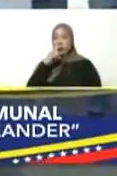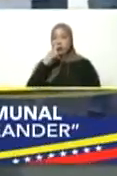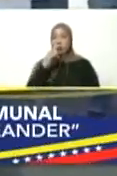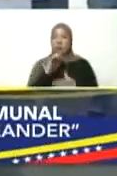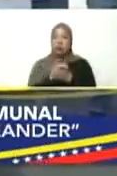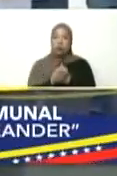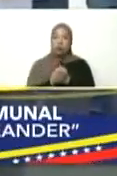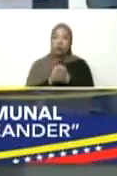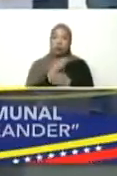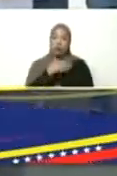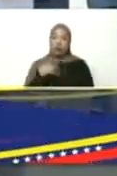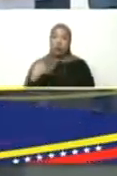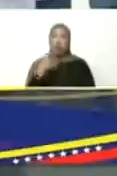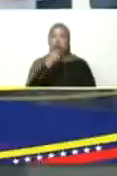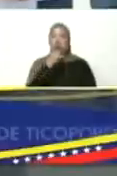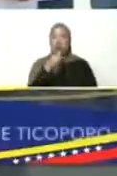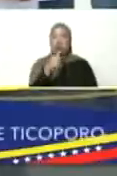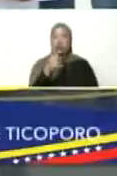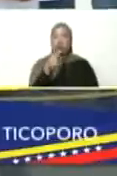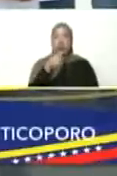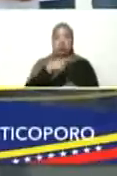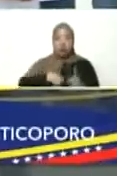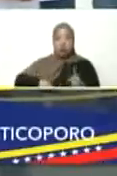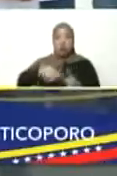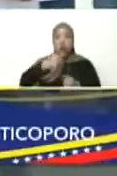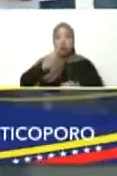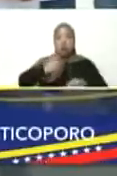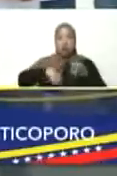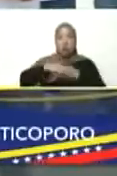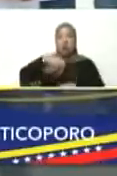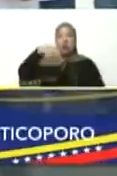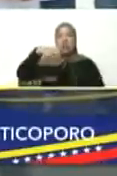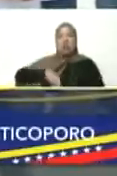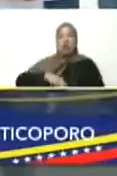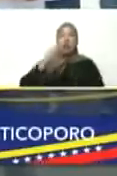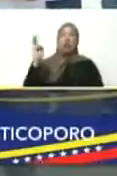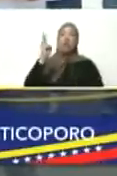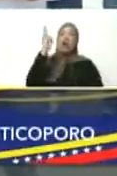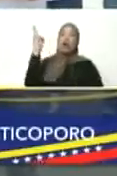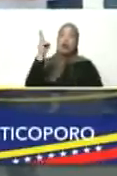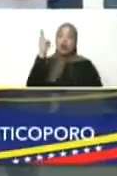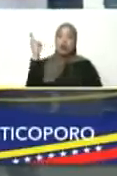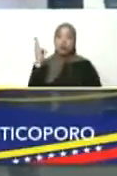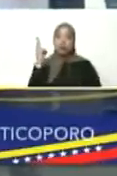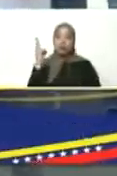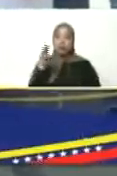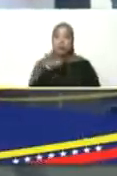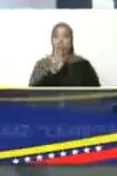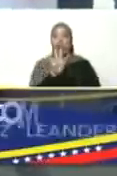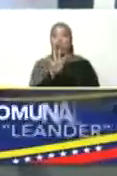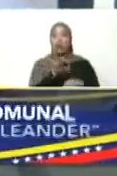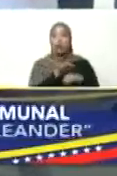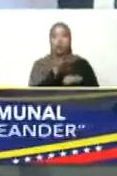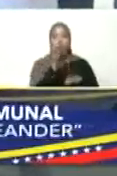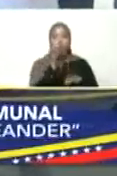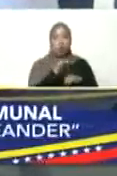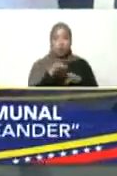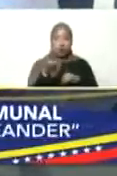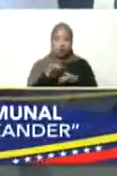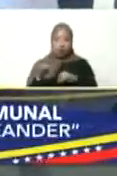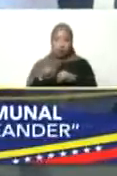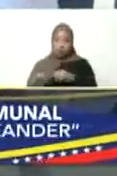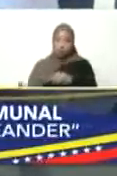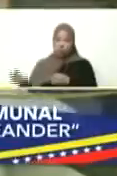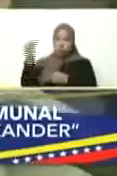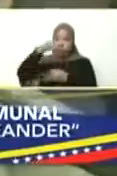maíz, le queremos informar que el circuito económico comunal en el estado Barinas está conformado por 4 municipios. También estamos aliados